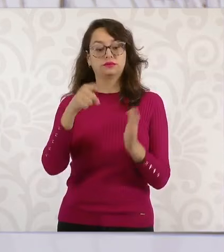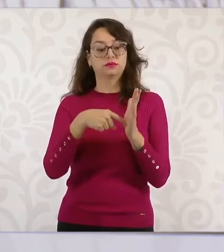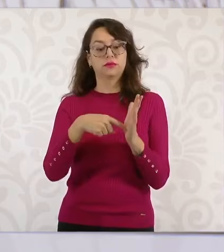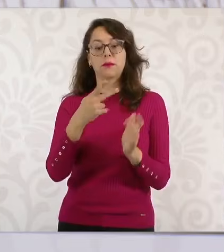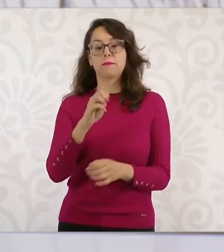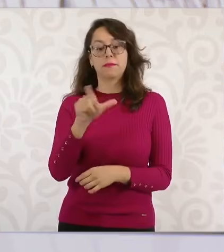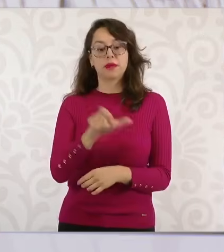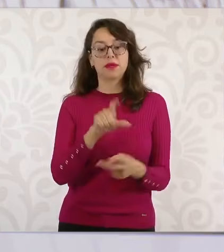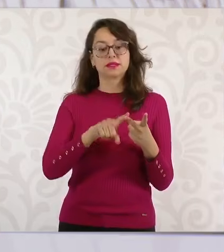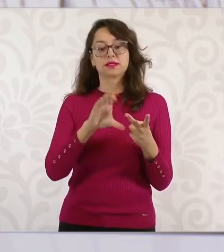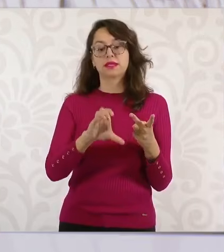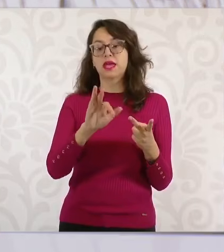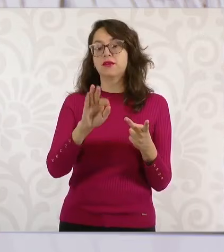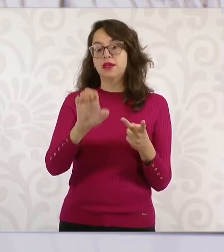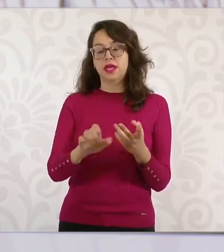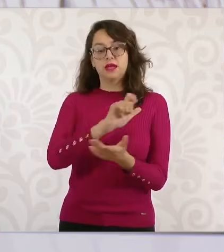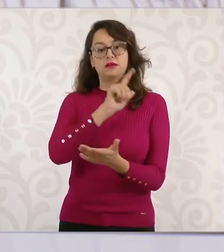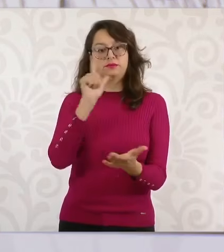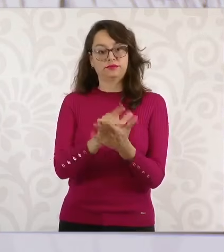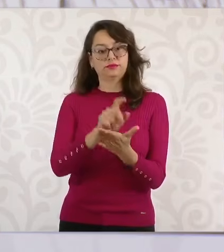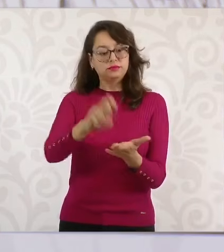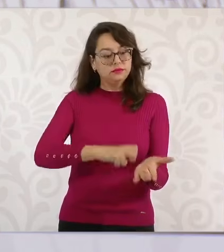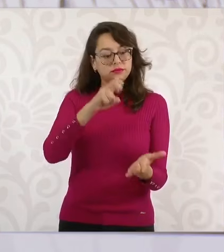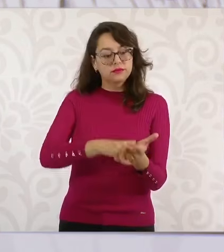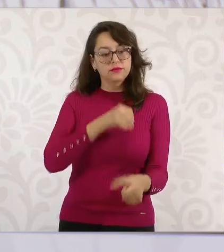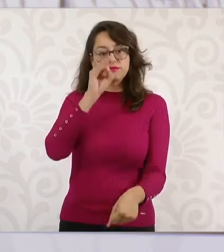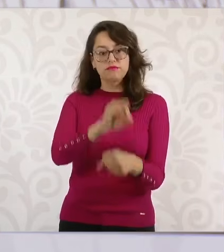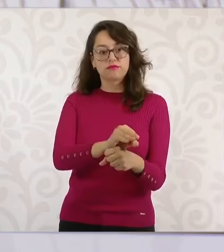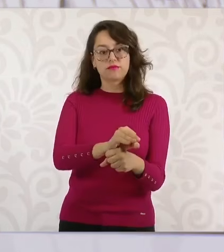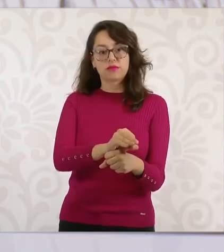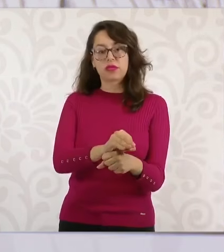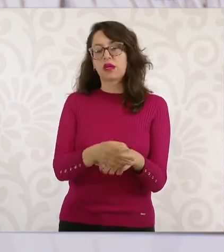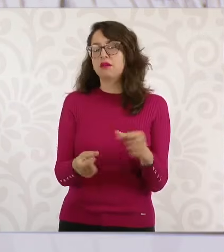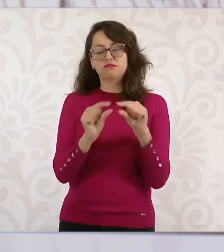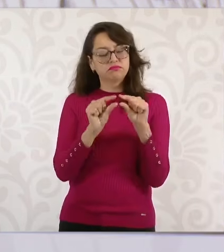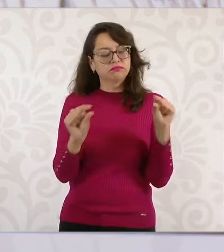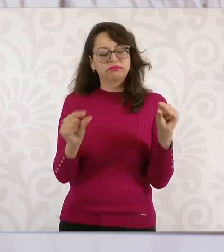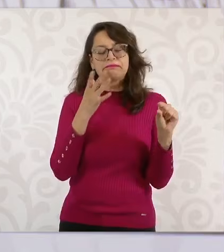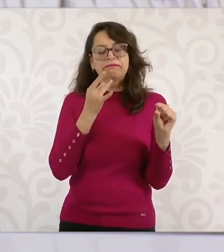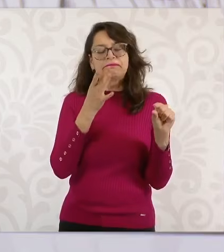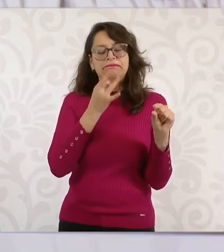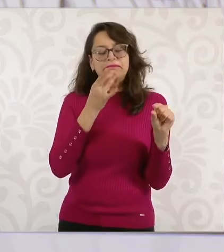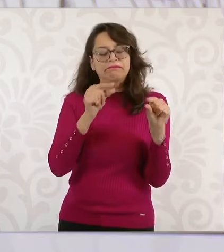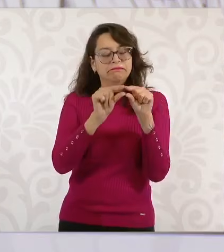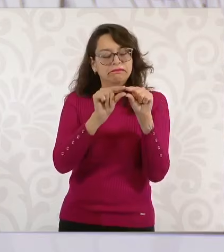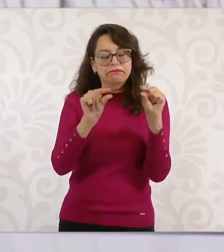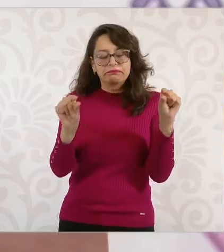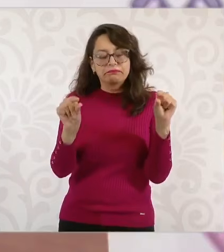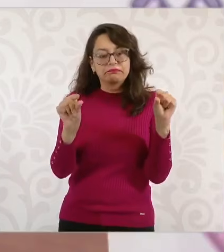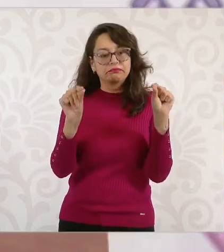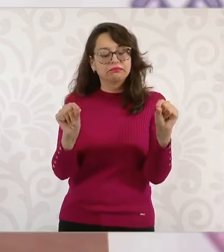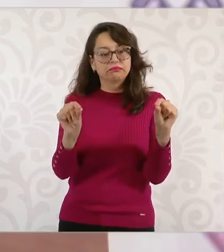CFE, que en un párrafo muy pequeño, una parte